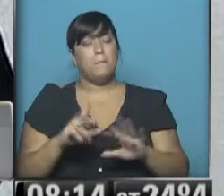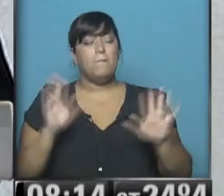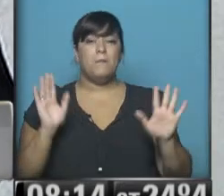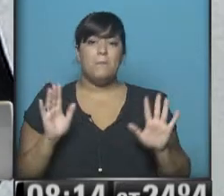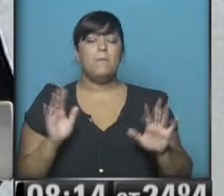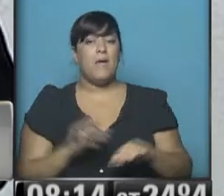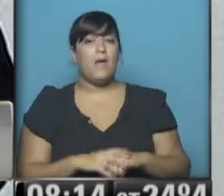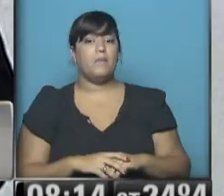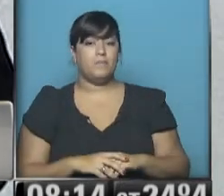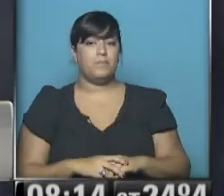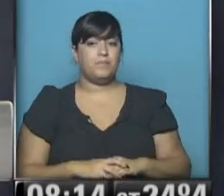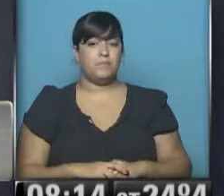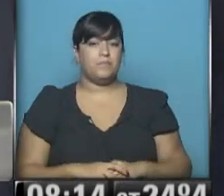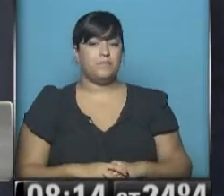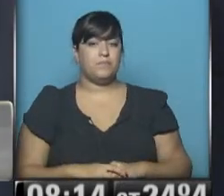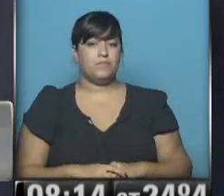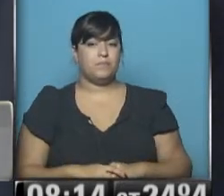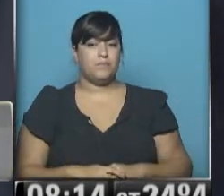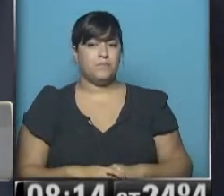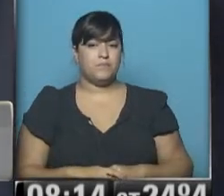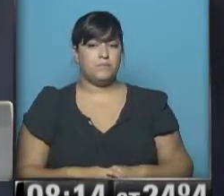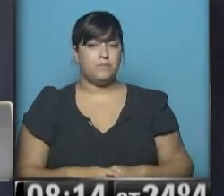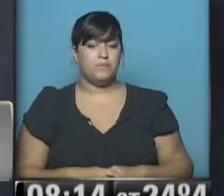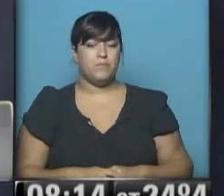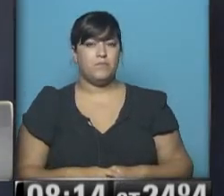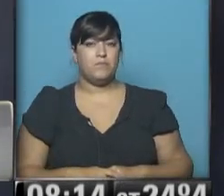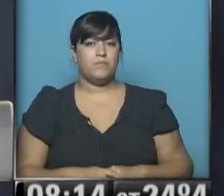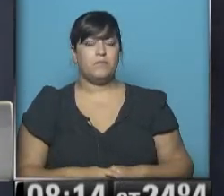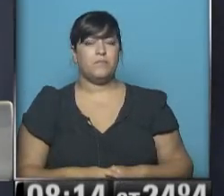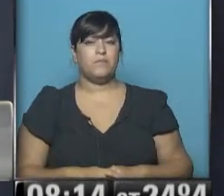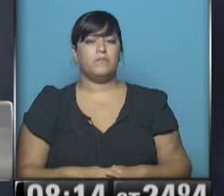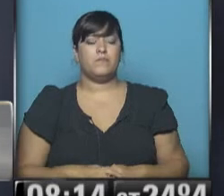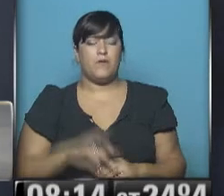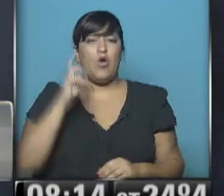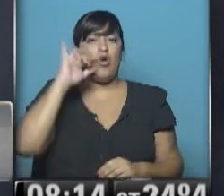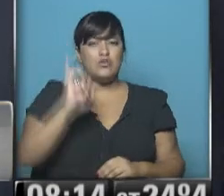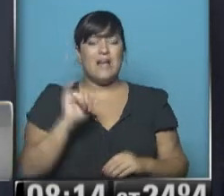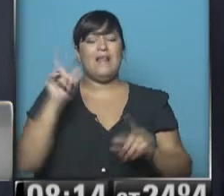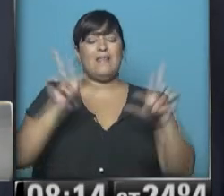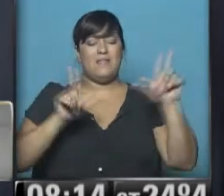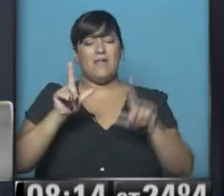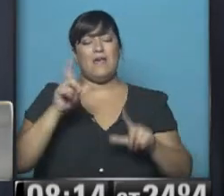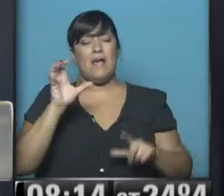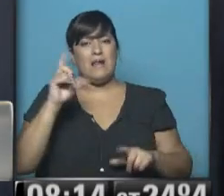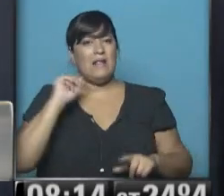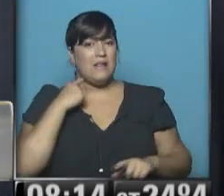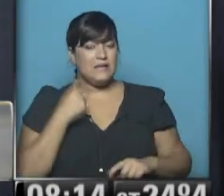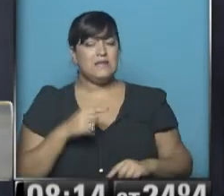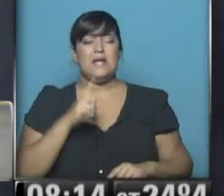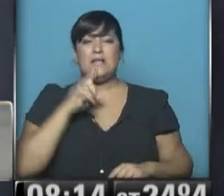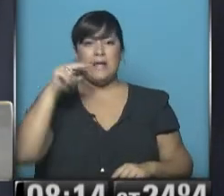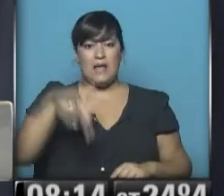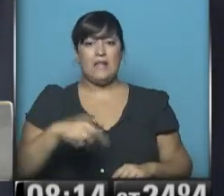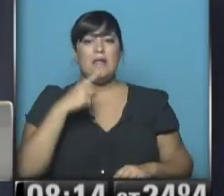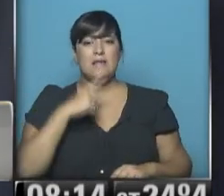pero significativa el ministro martín gonzález de canal 37 en el buen día desde un sector del gobierno se ha señalado que detrás